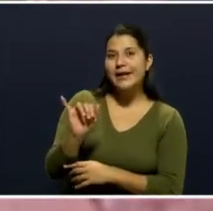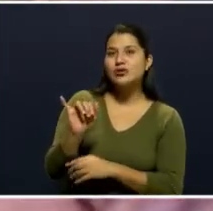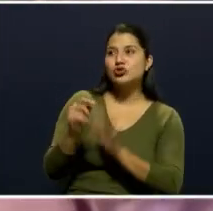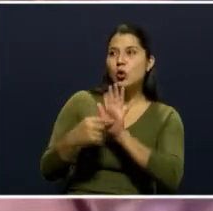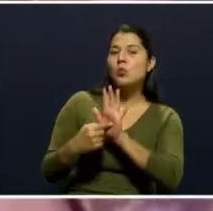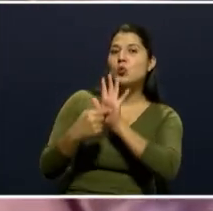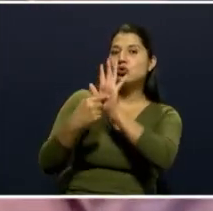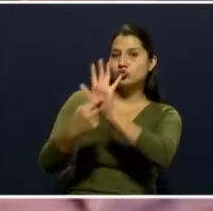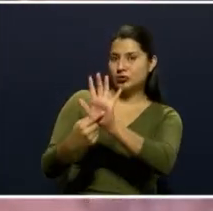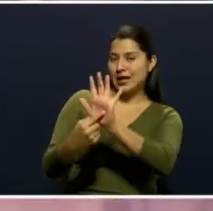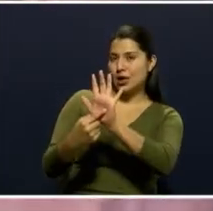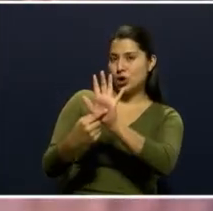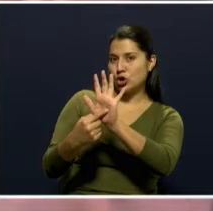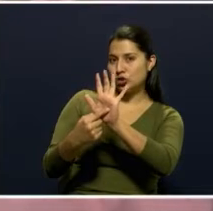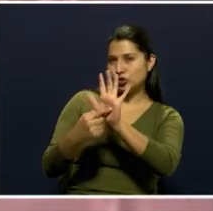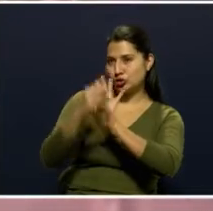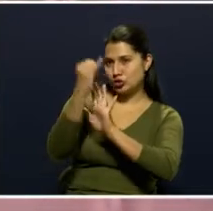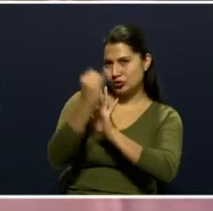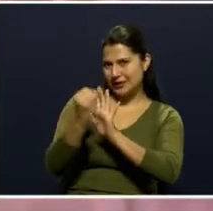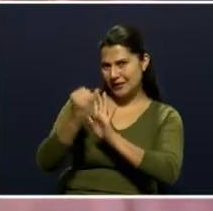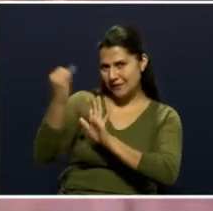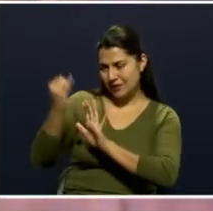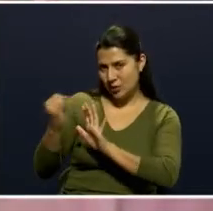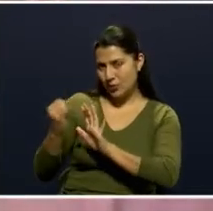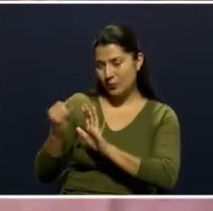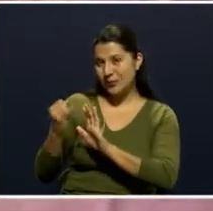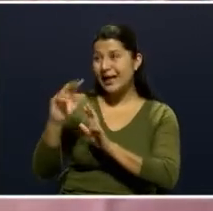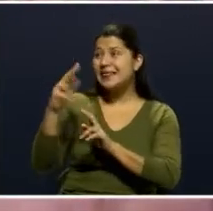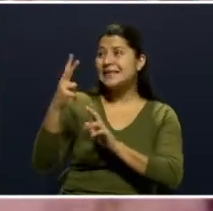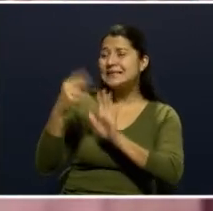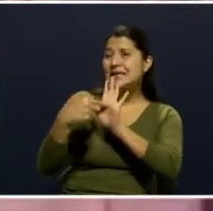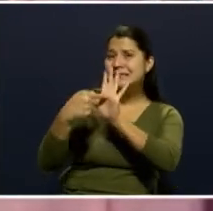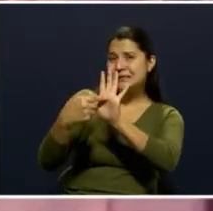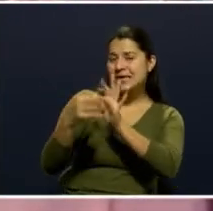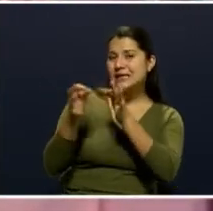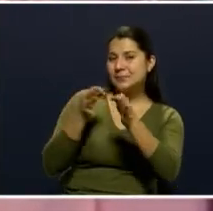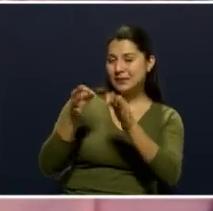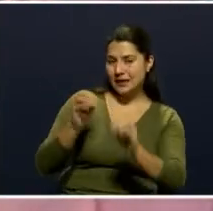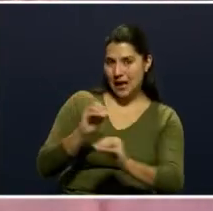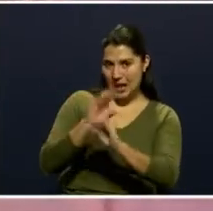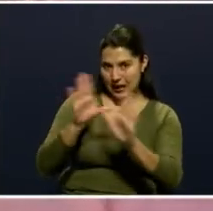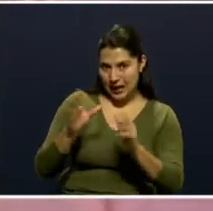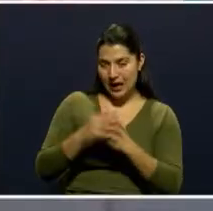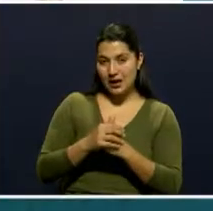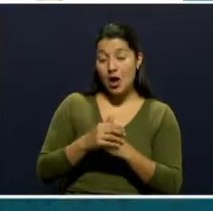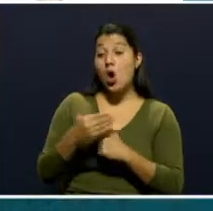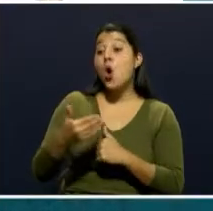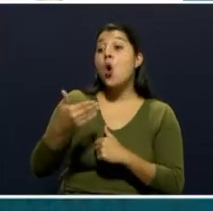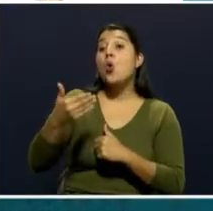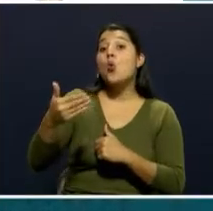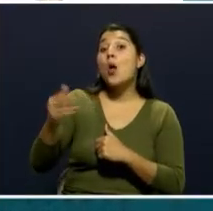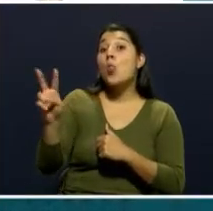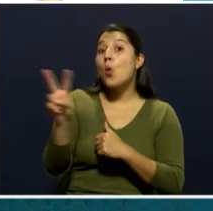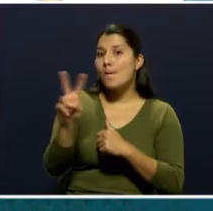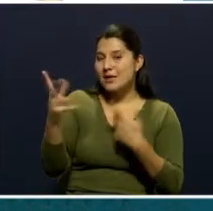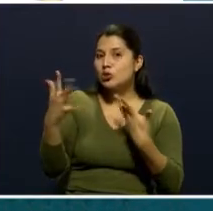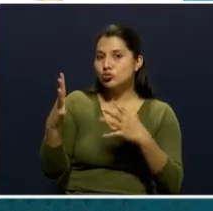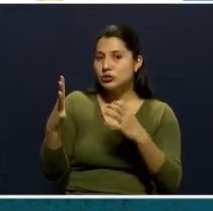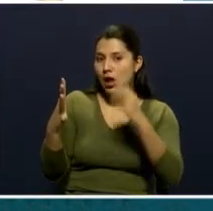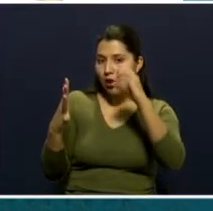tercera diapositiva, porque eso le explica muy bien. Una vez que el virus ya logra entrar a la